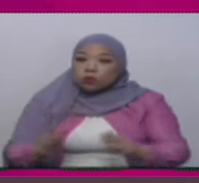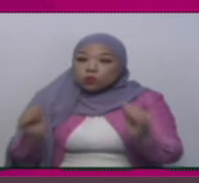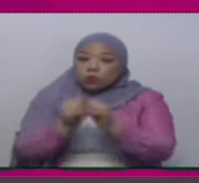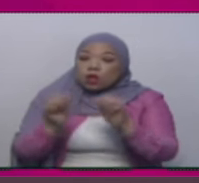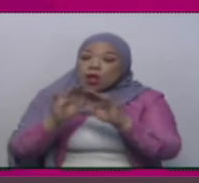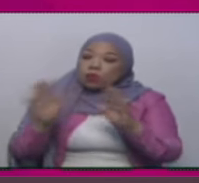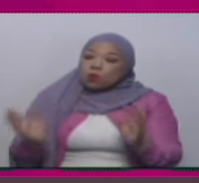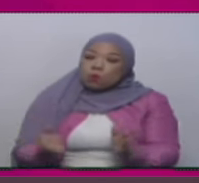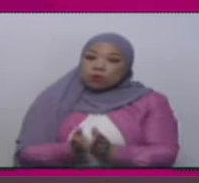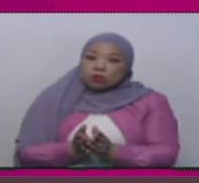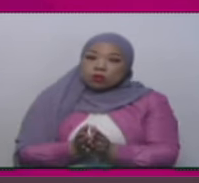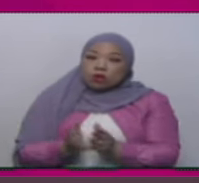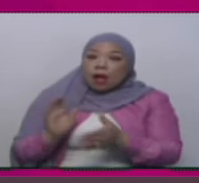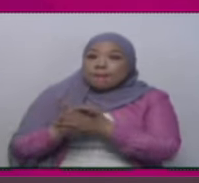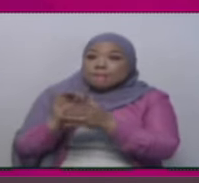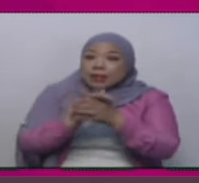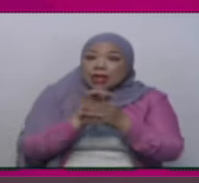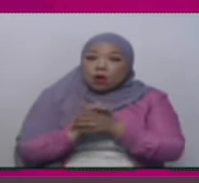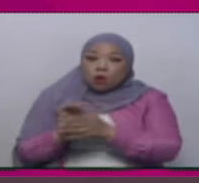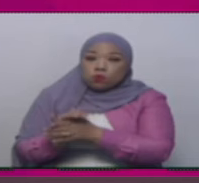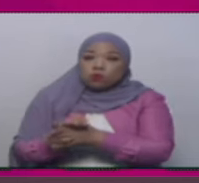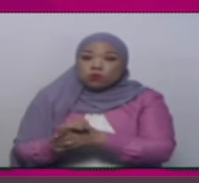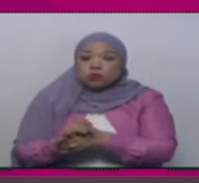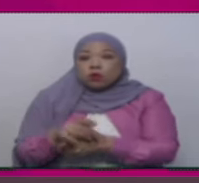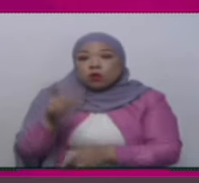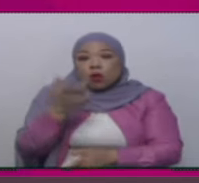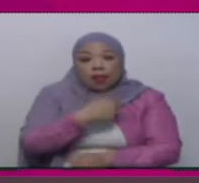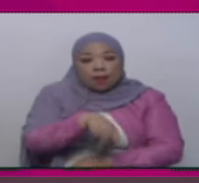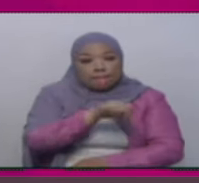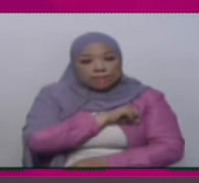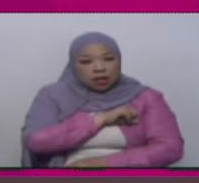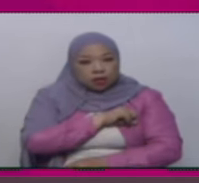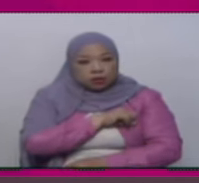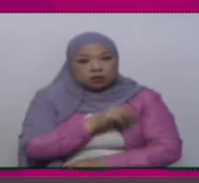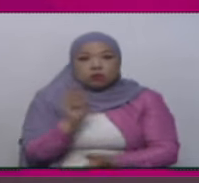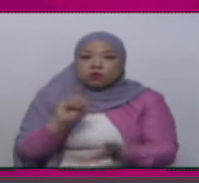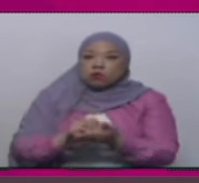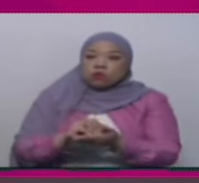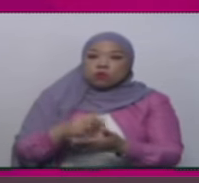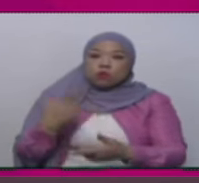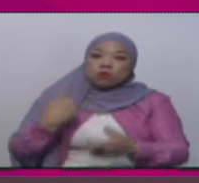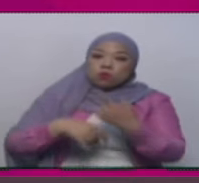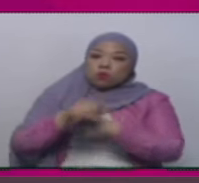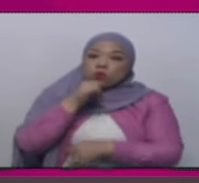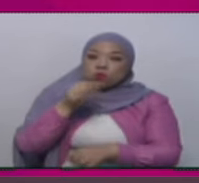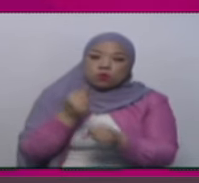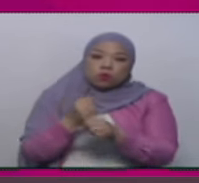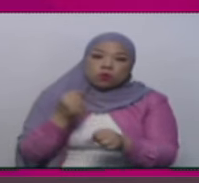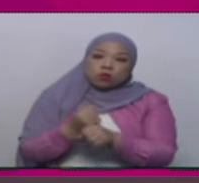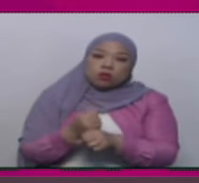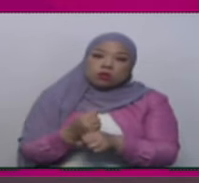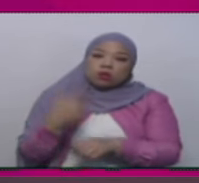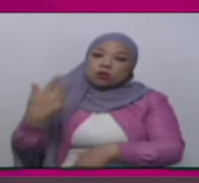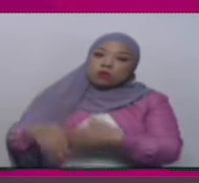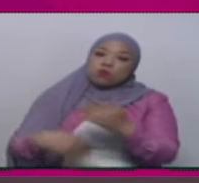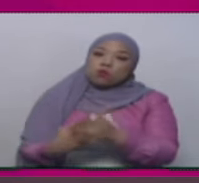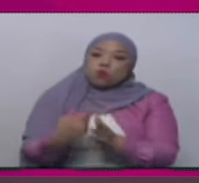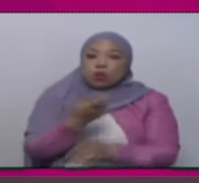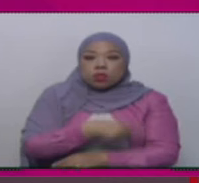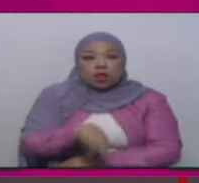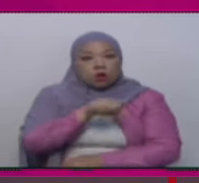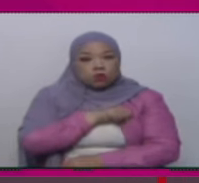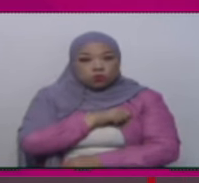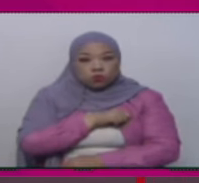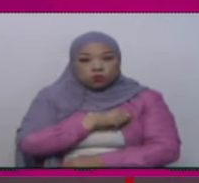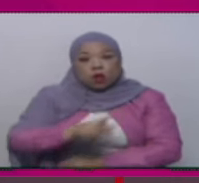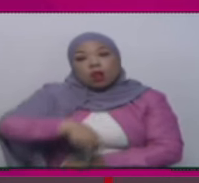mundo con sus aliados, Francisco Franco en España, reivindicado por el PP español, por el Vox de España, que tiene una